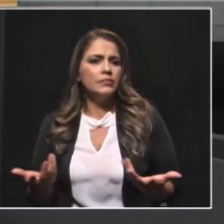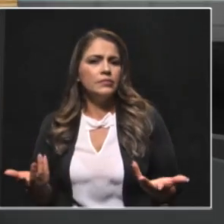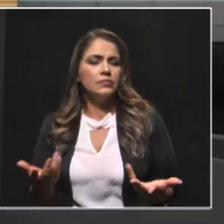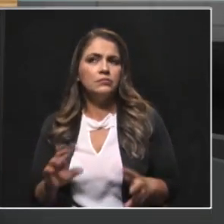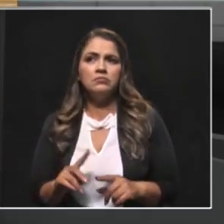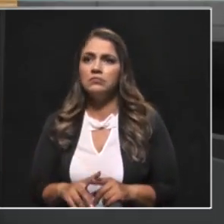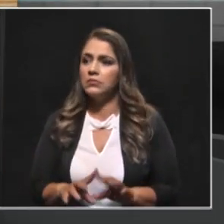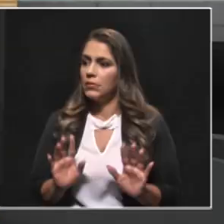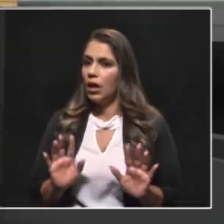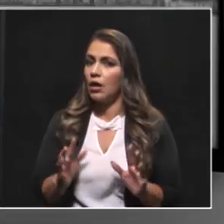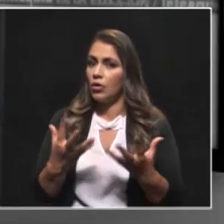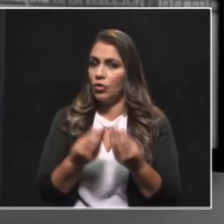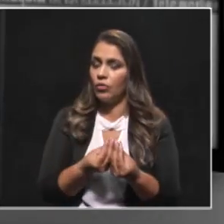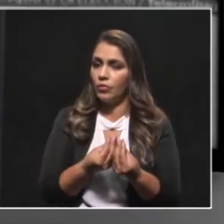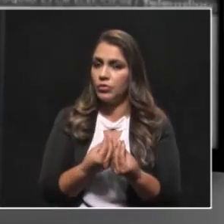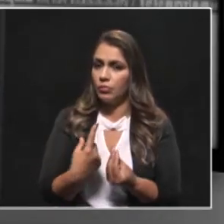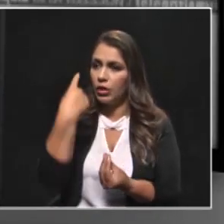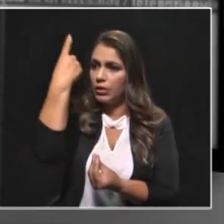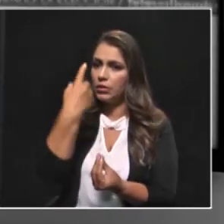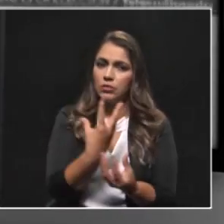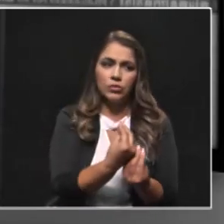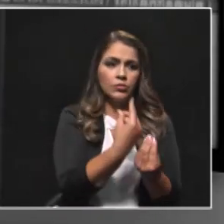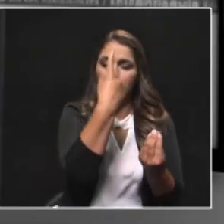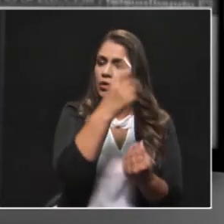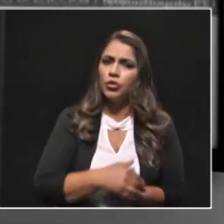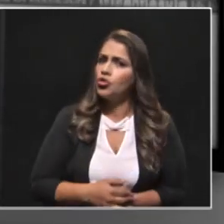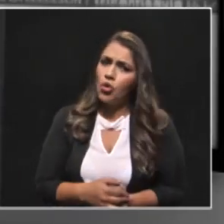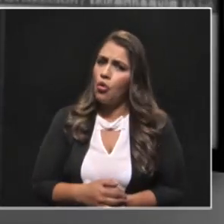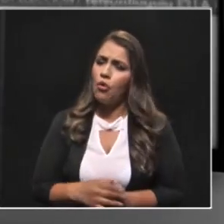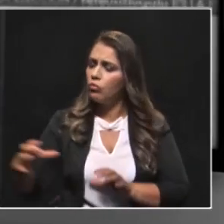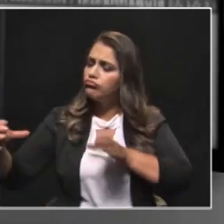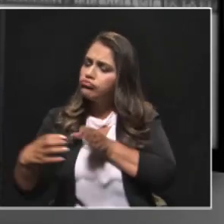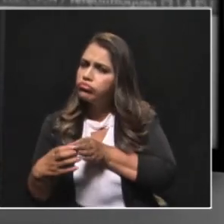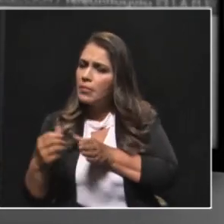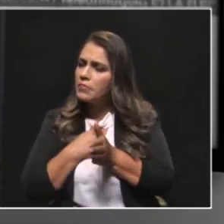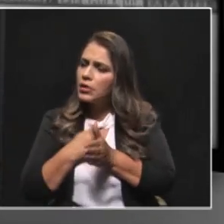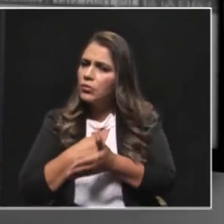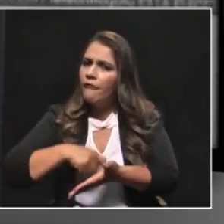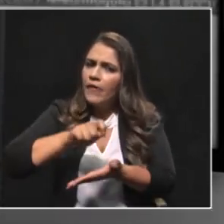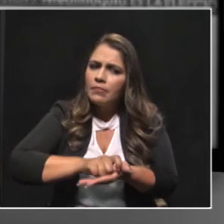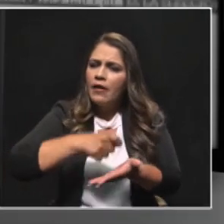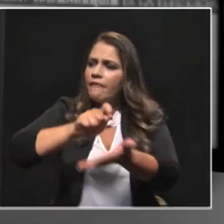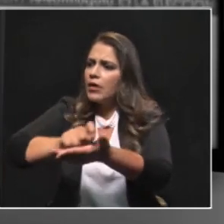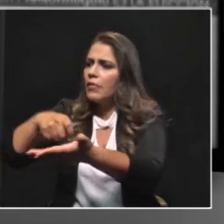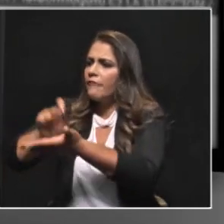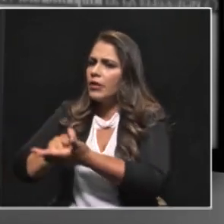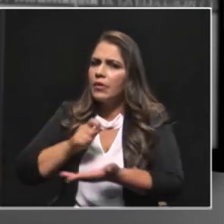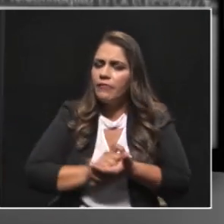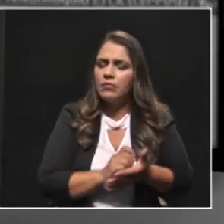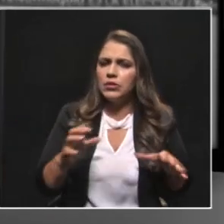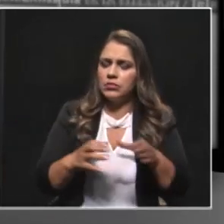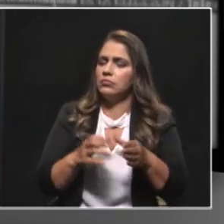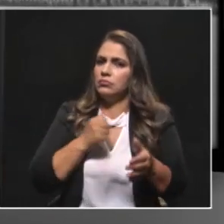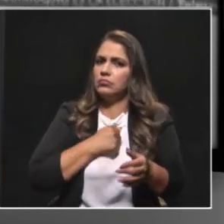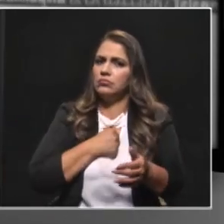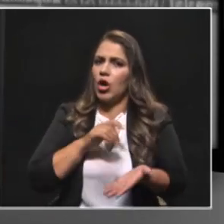condicionan siempre, sino que ahora también la gente se puede reunir, asociarse, recoger firmas y presentar sus candidaturas.